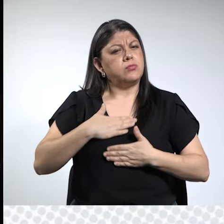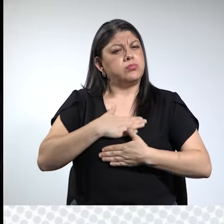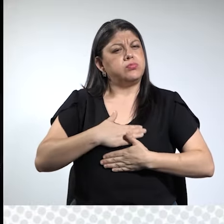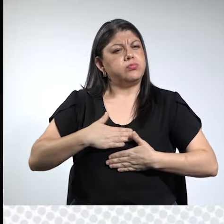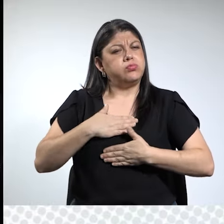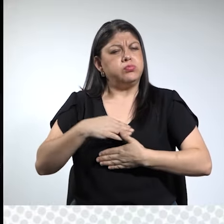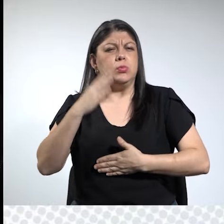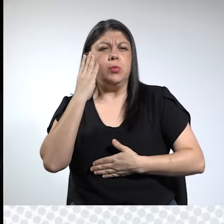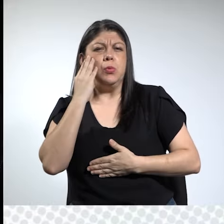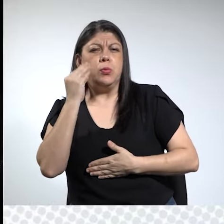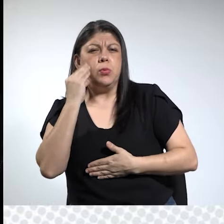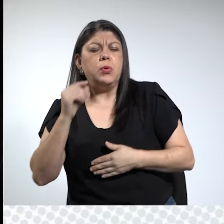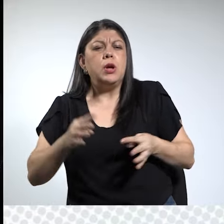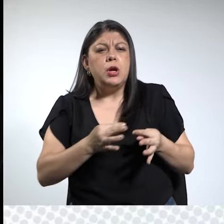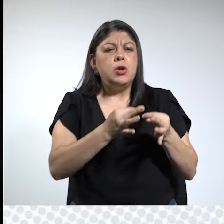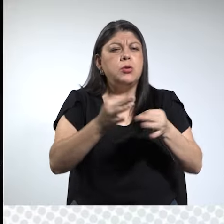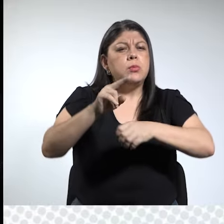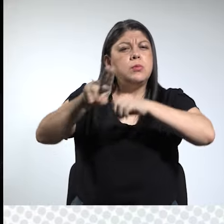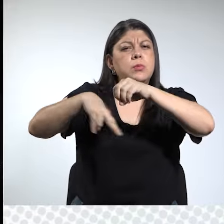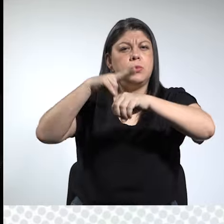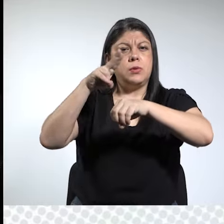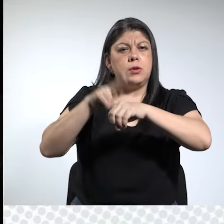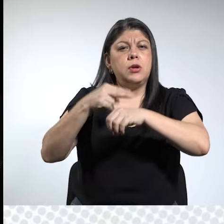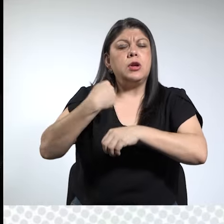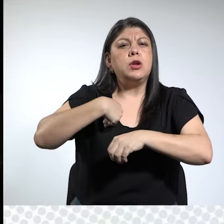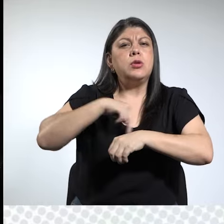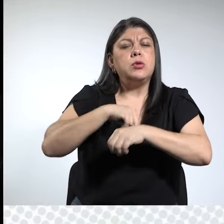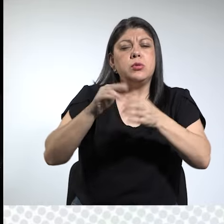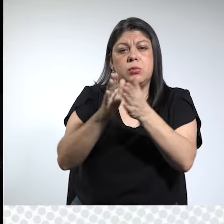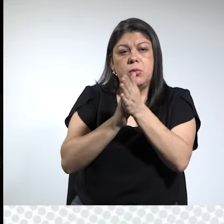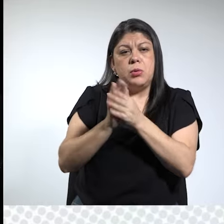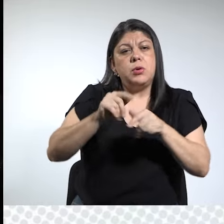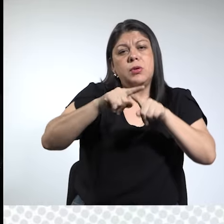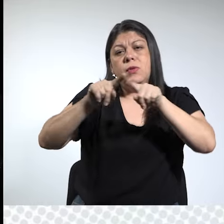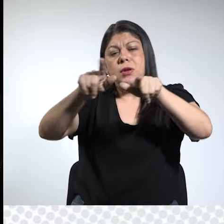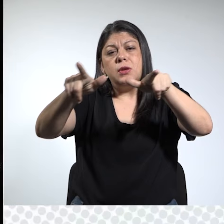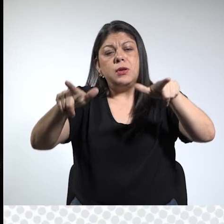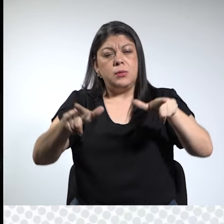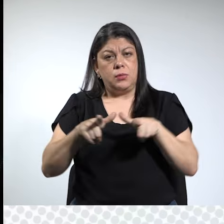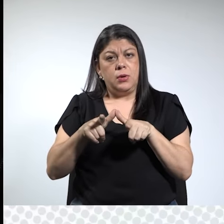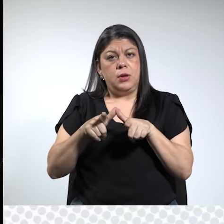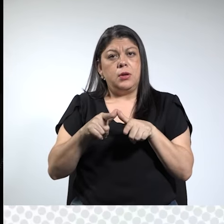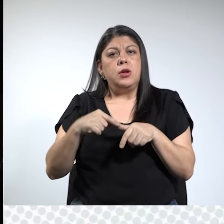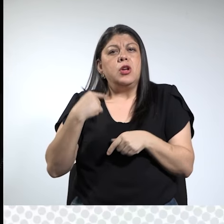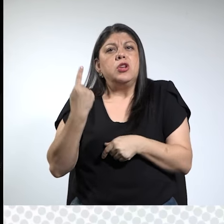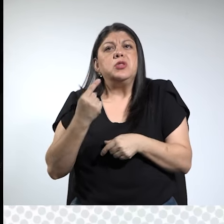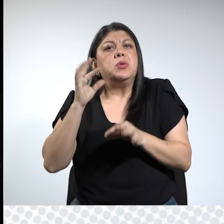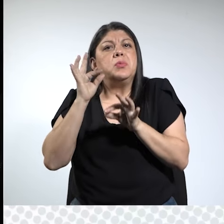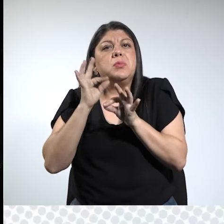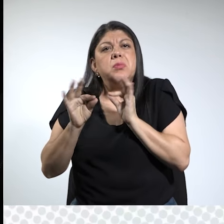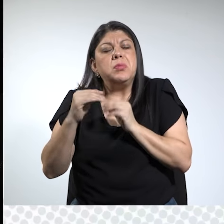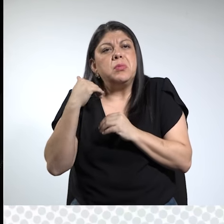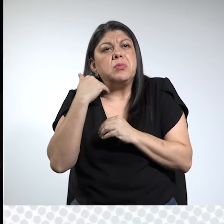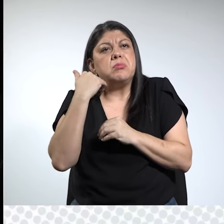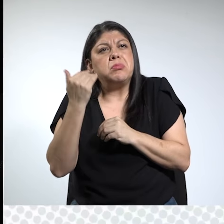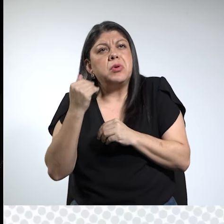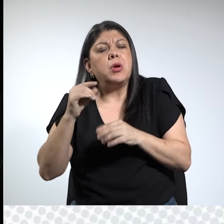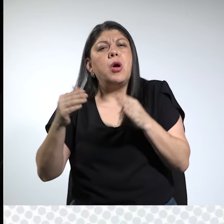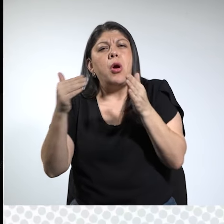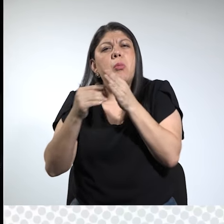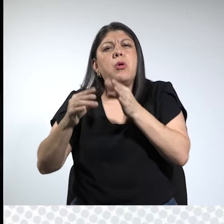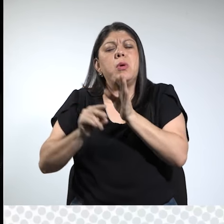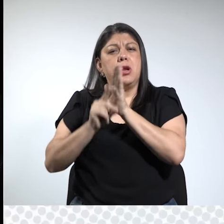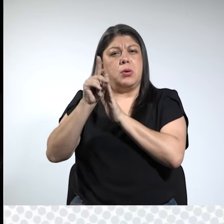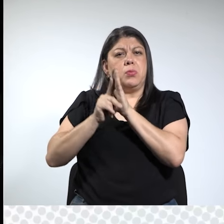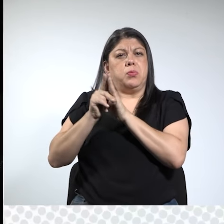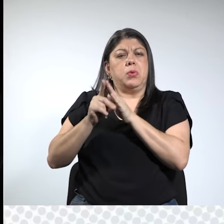es experimental, es el turismo de naturaleza que ya estamos haciendo en otras partes. No es simplemente la visión de volver a desarrollar